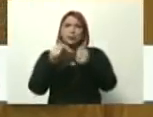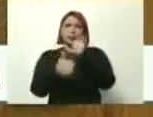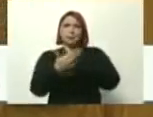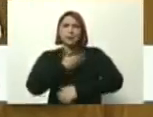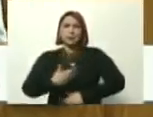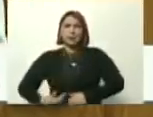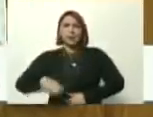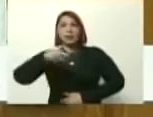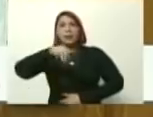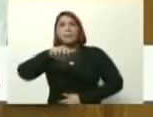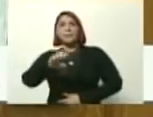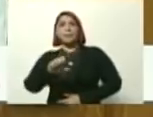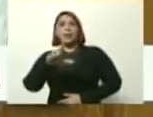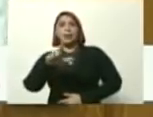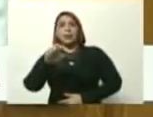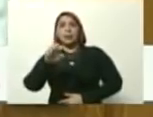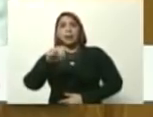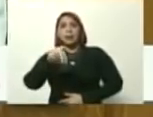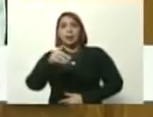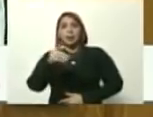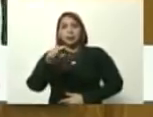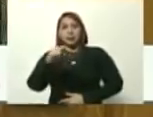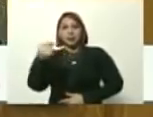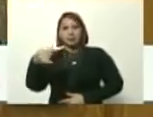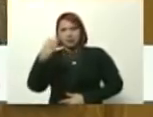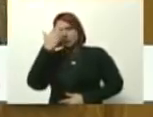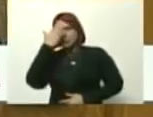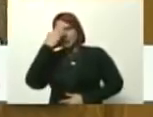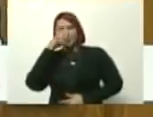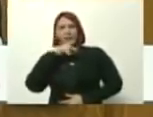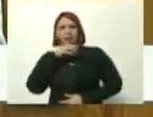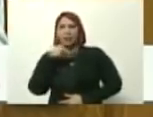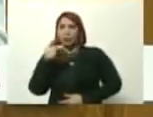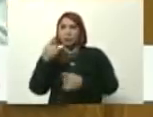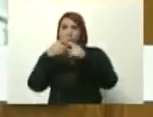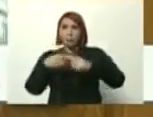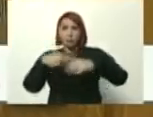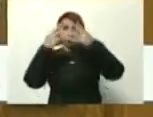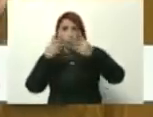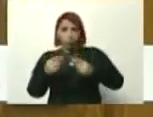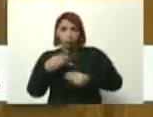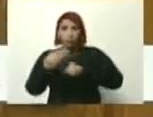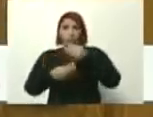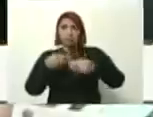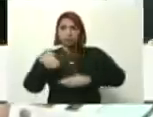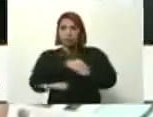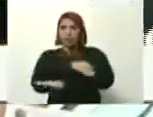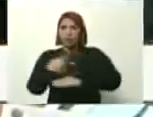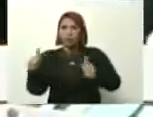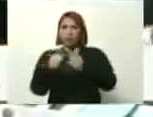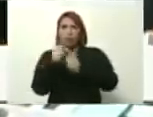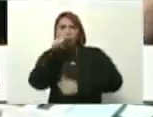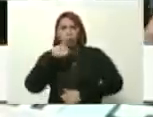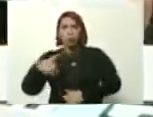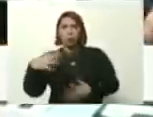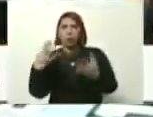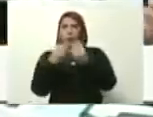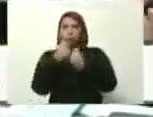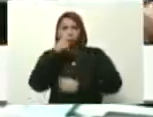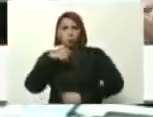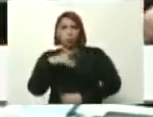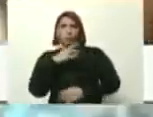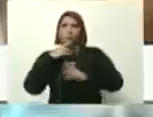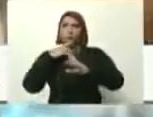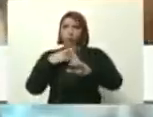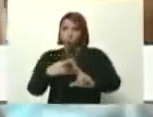bien de qué estamos hablando, porque el presupuesto se hizo en la calle, con el pueblo y para el pueblo. Es un presupuesto que